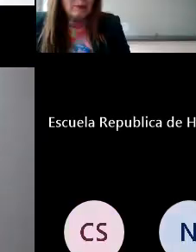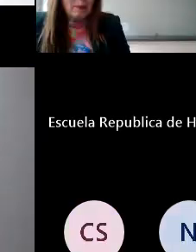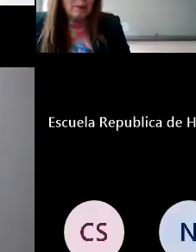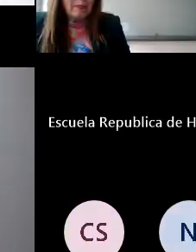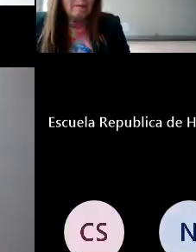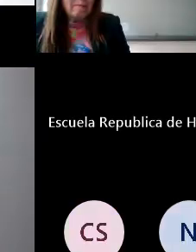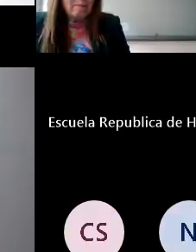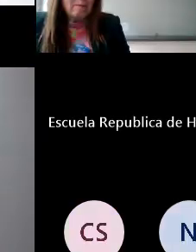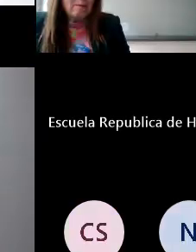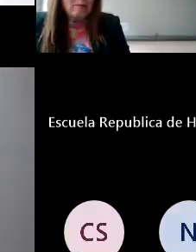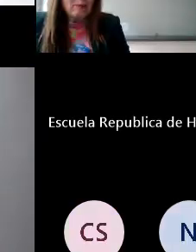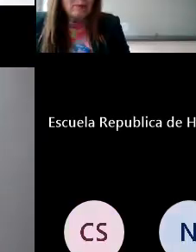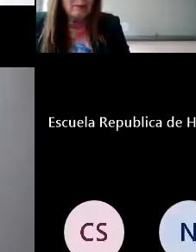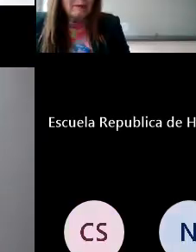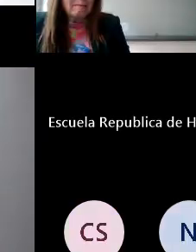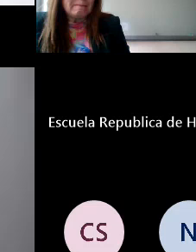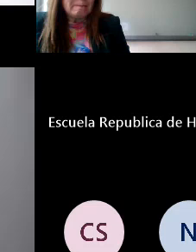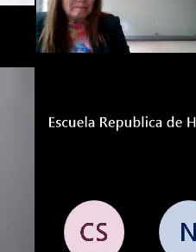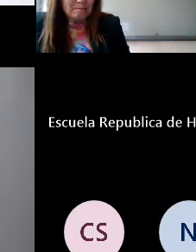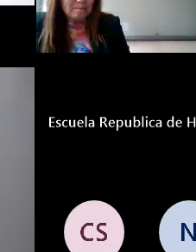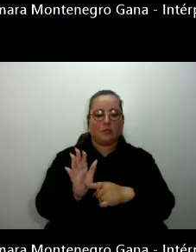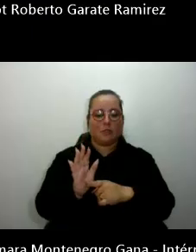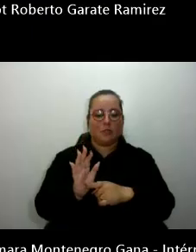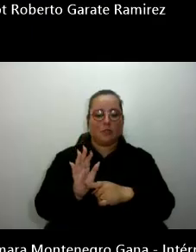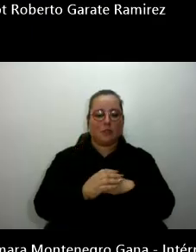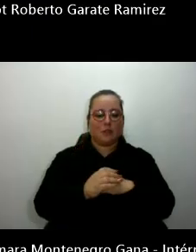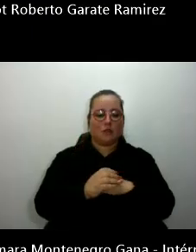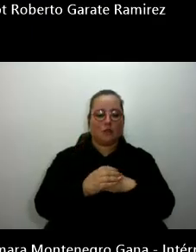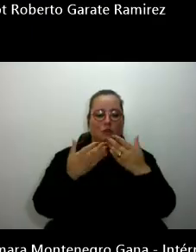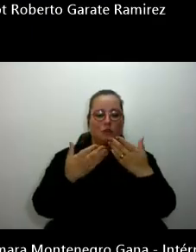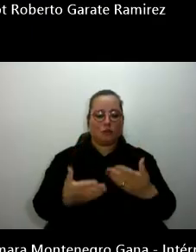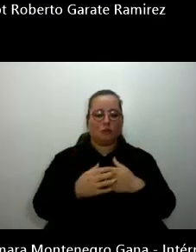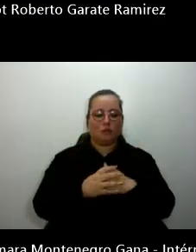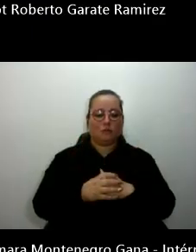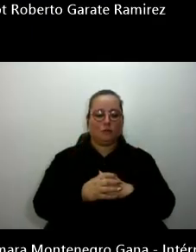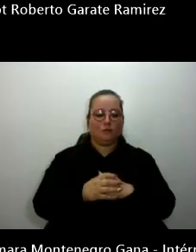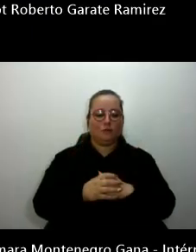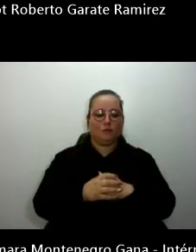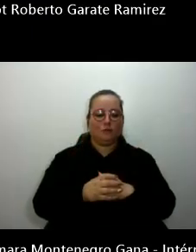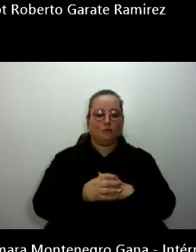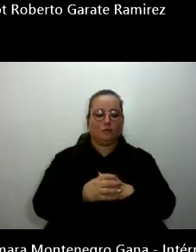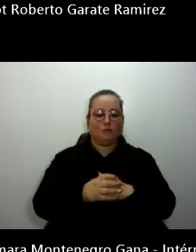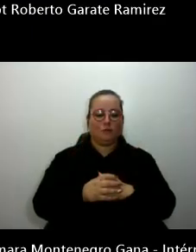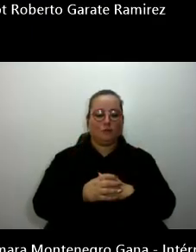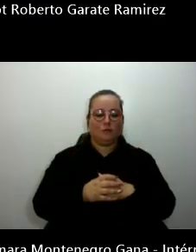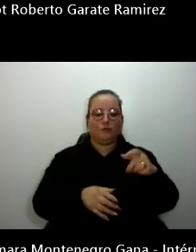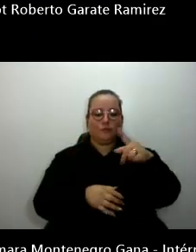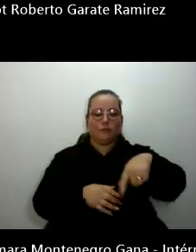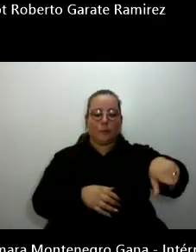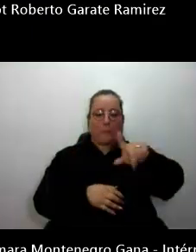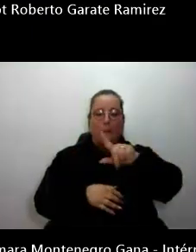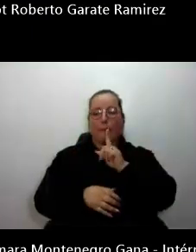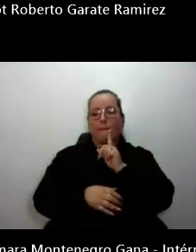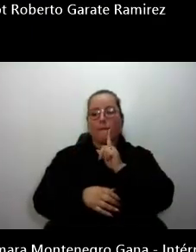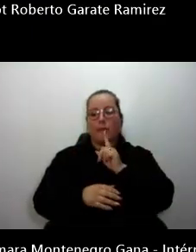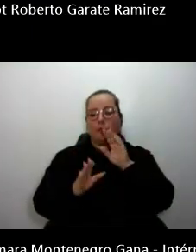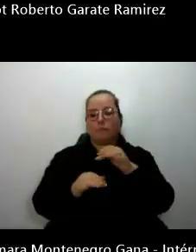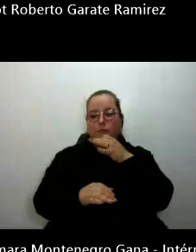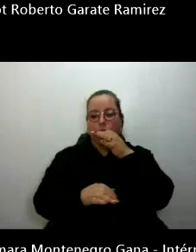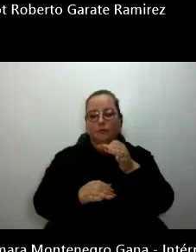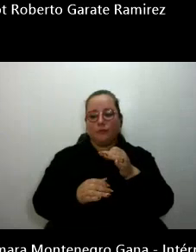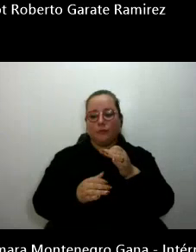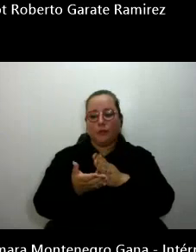de orientaciones, que es el que estamos presentando hoy en día, que está, tal como les mencionaba al principio, en